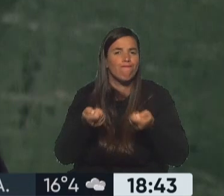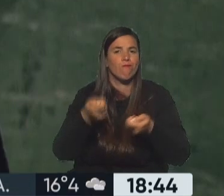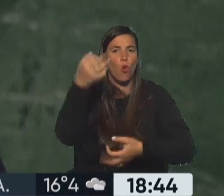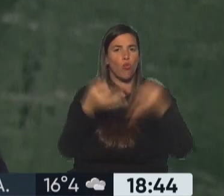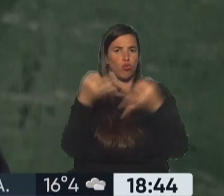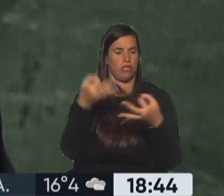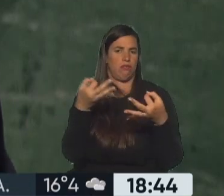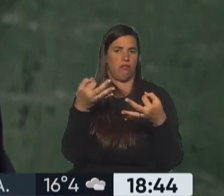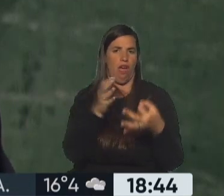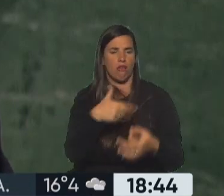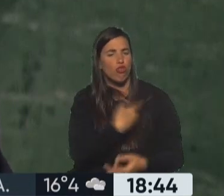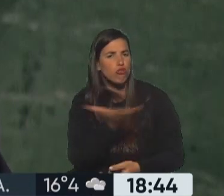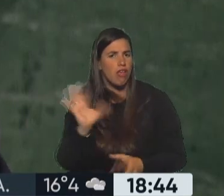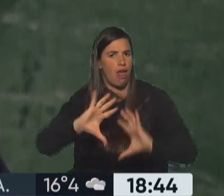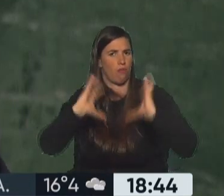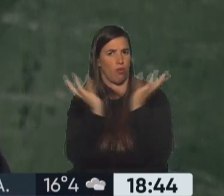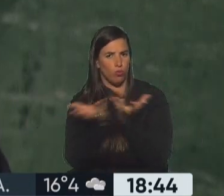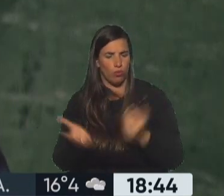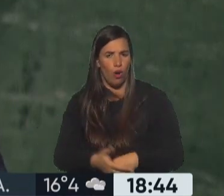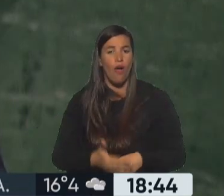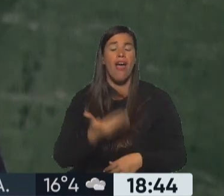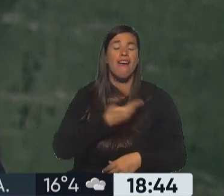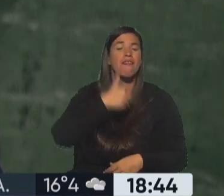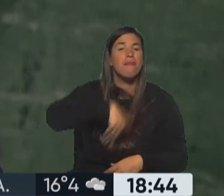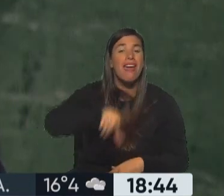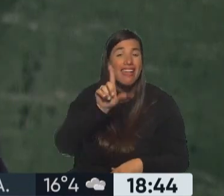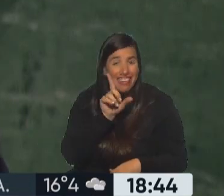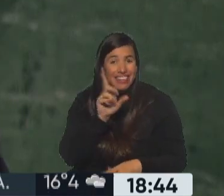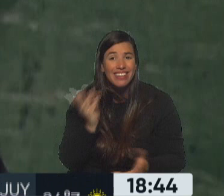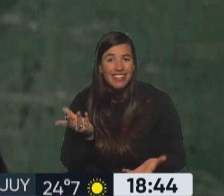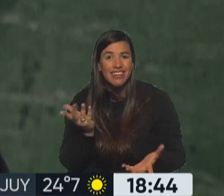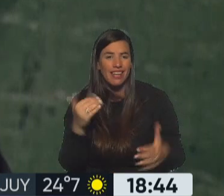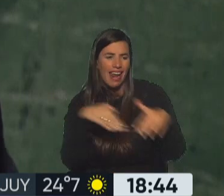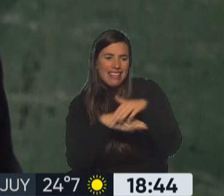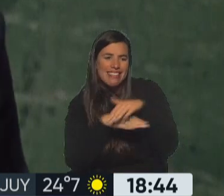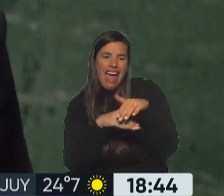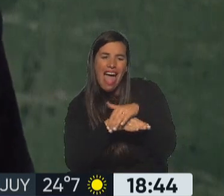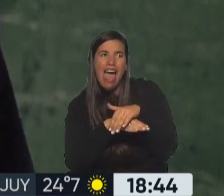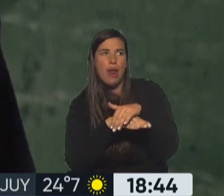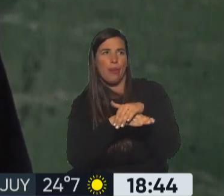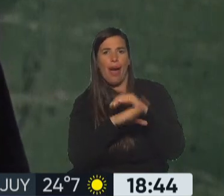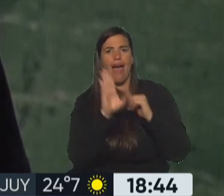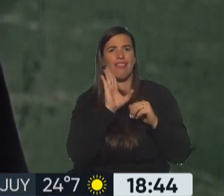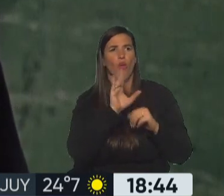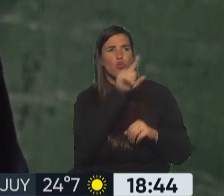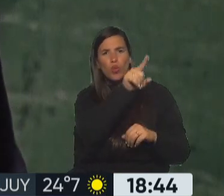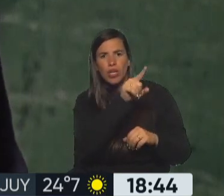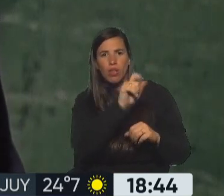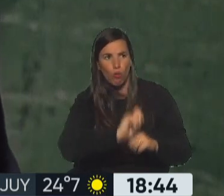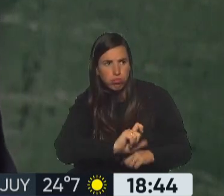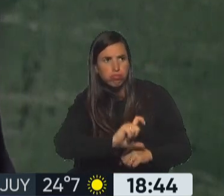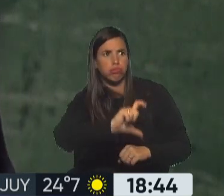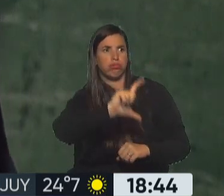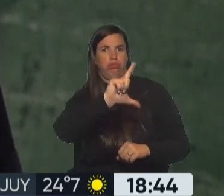Internacional no puede subir sus intereses cada vez que la Reserva Federal Americana sube sus tasas para contener la inflación